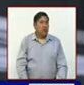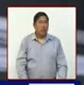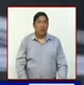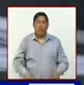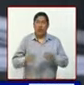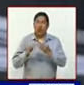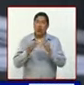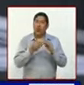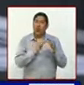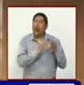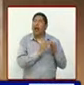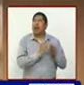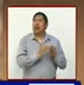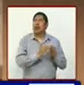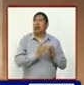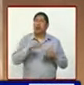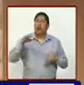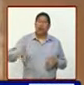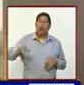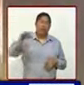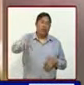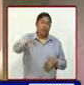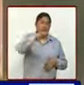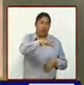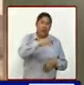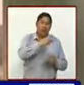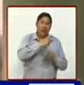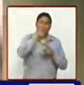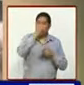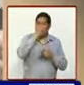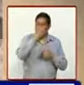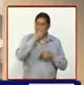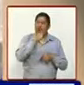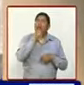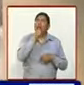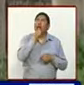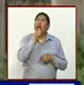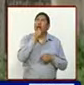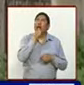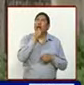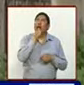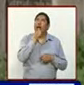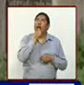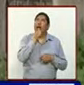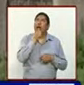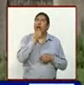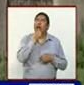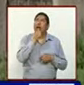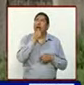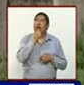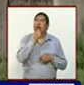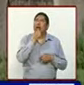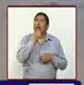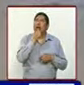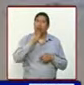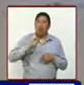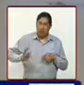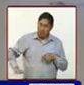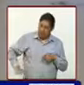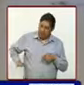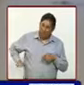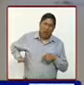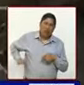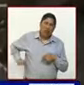Comunidades, distritos afectados. Estaba el agua casi llegando como 50, 80 el agua.